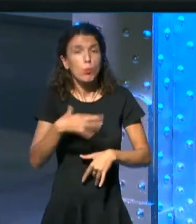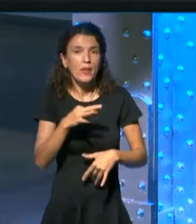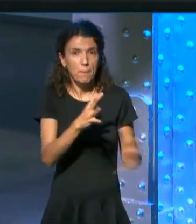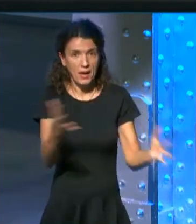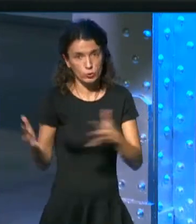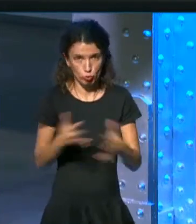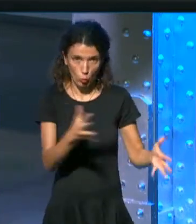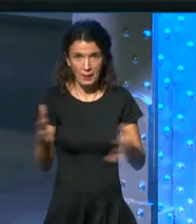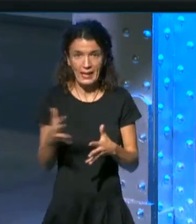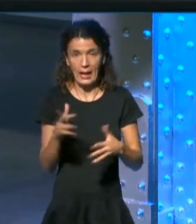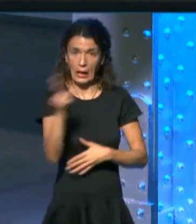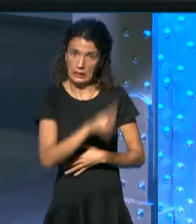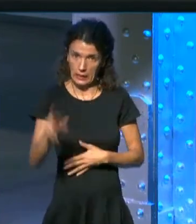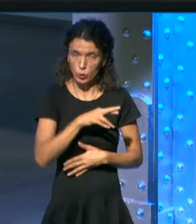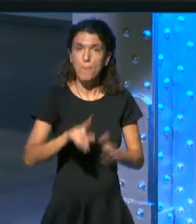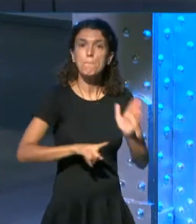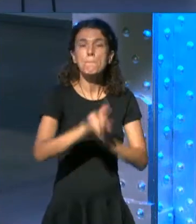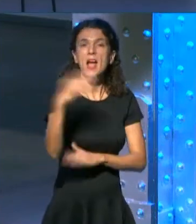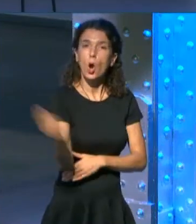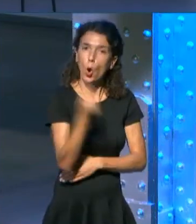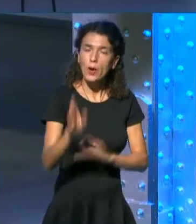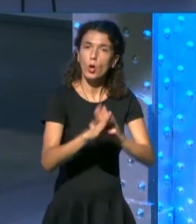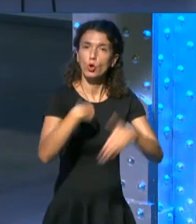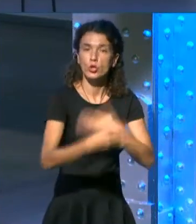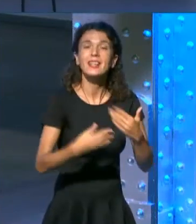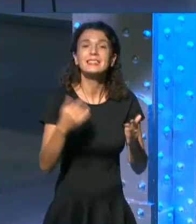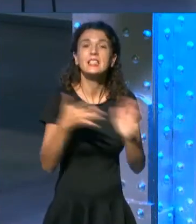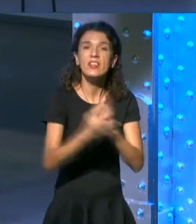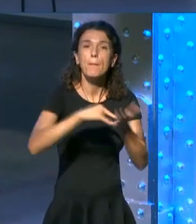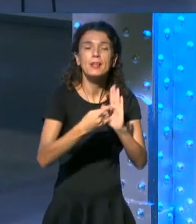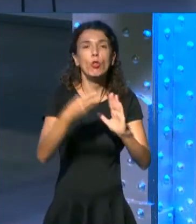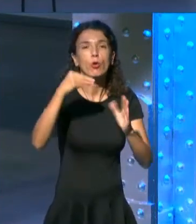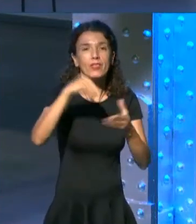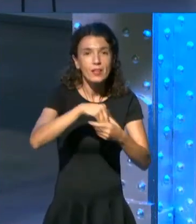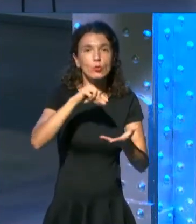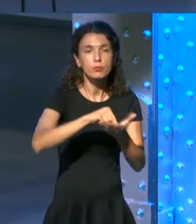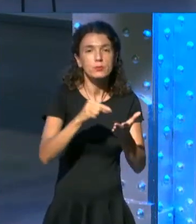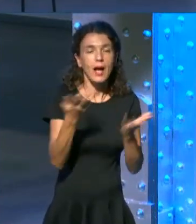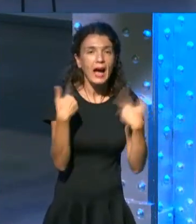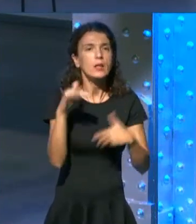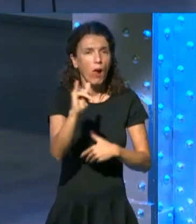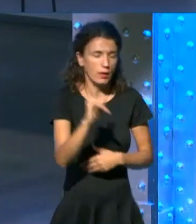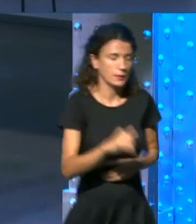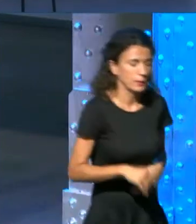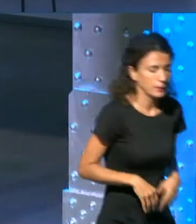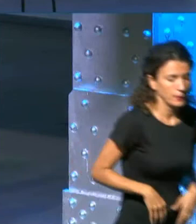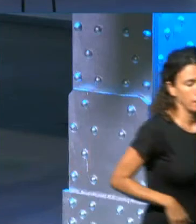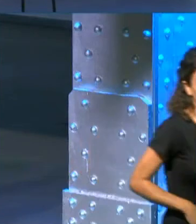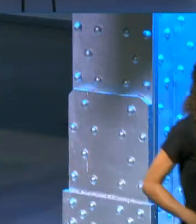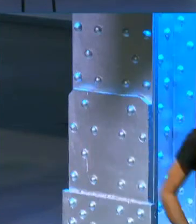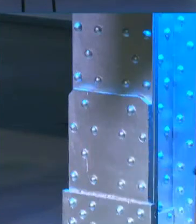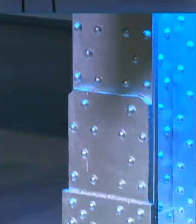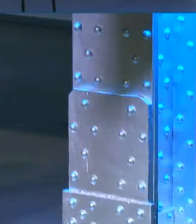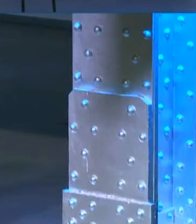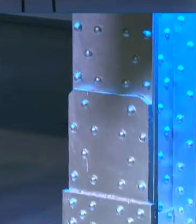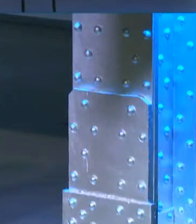aproximación iterativa y una mejora continua. Es una forma de aplicar métodos ágiles. No es incompatible. Yo no te voy a dar una